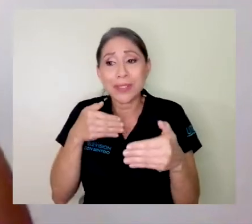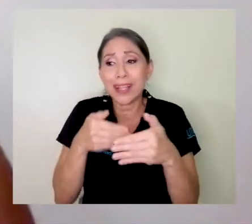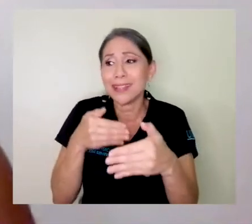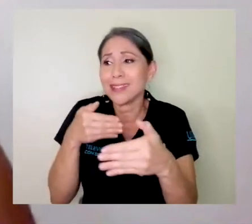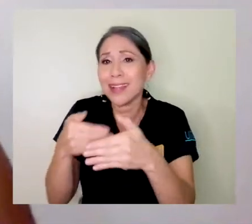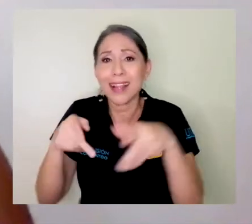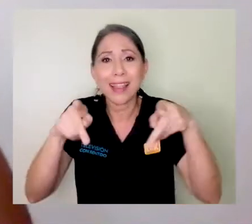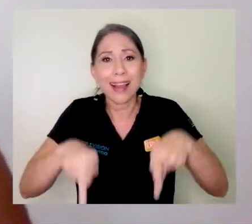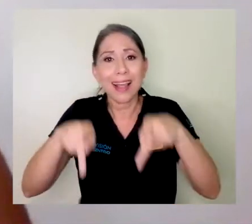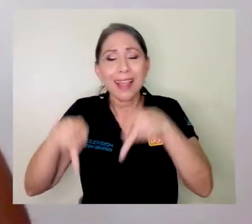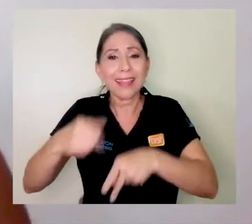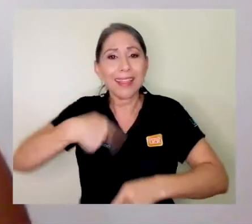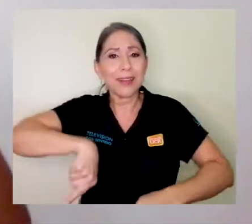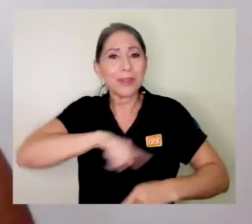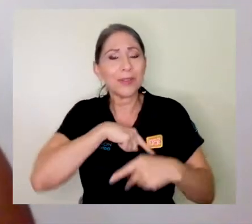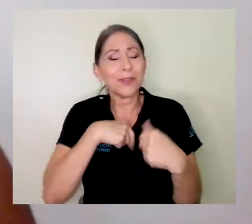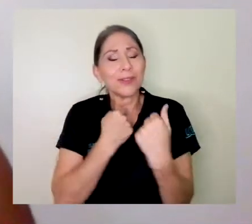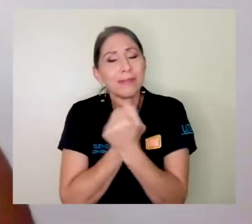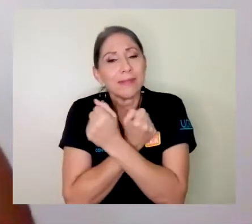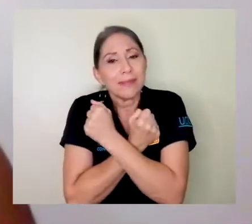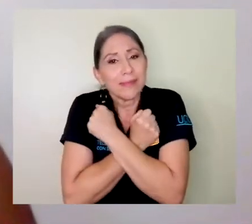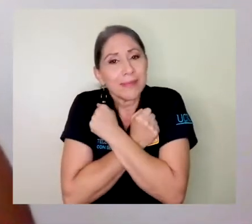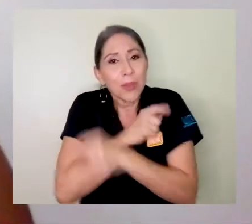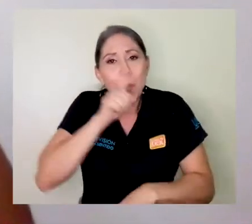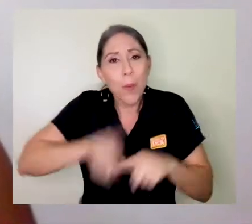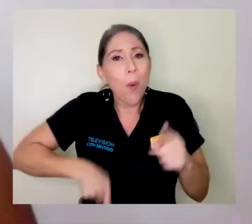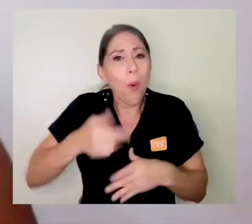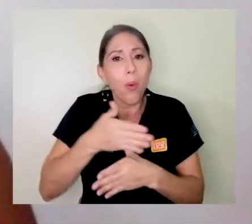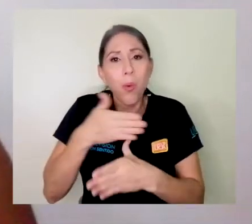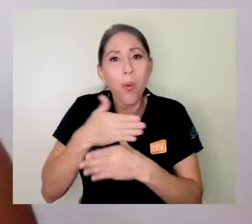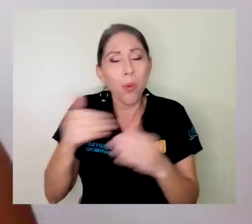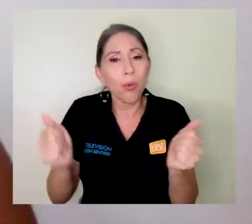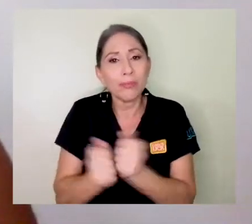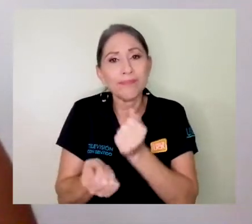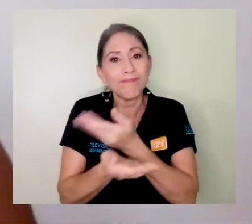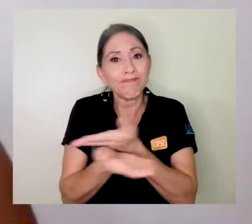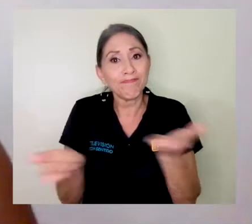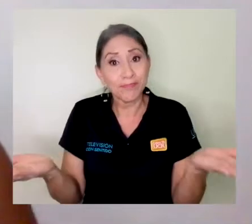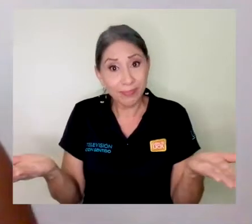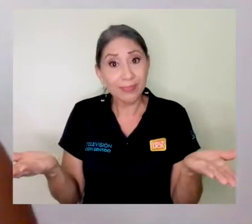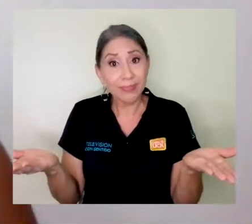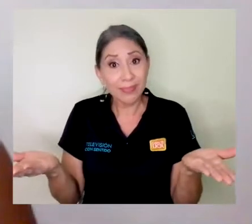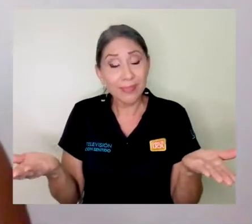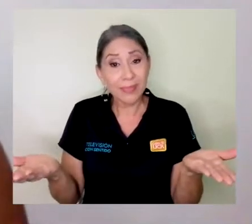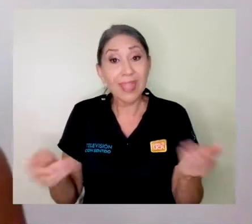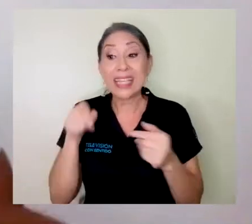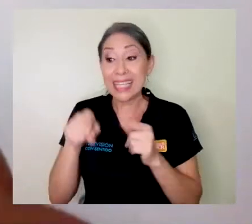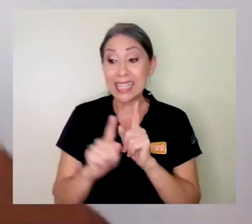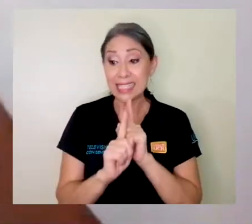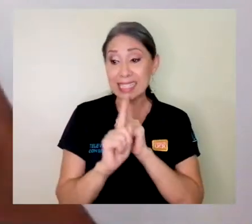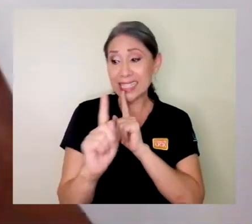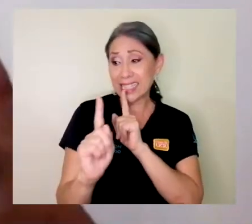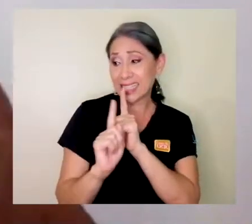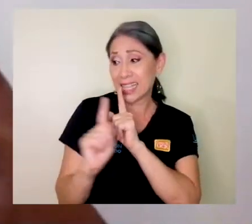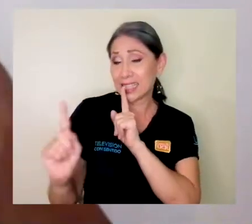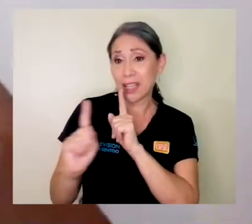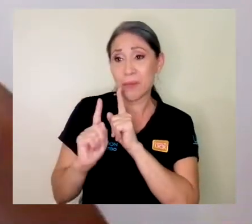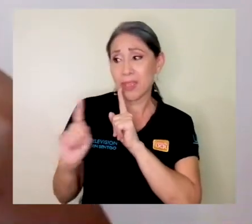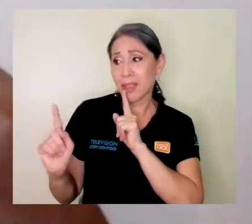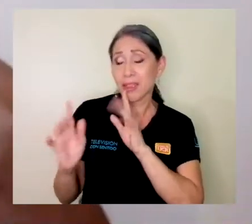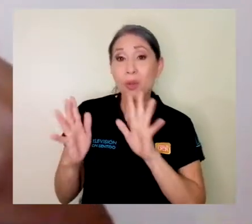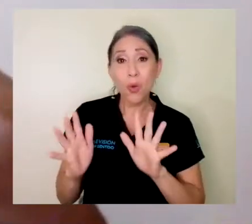nosotros queremos, ¿verdad? No poder compartir con ellos y que ese distanciamiento se nos presenta